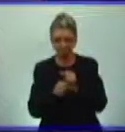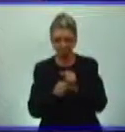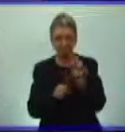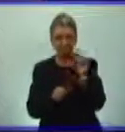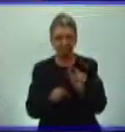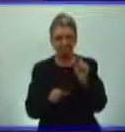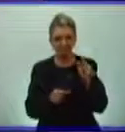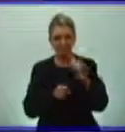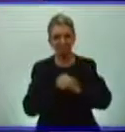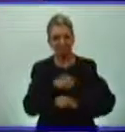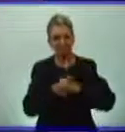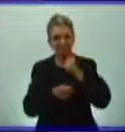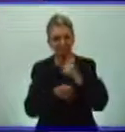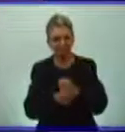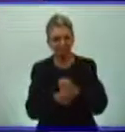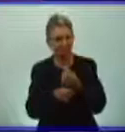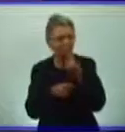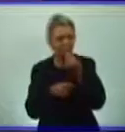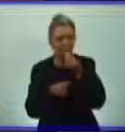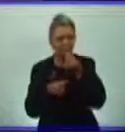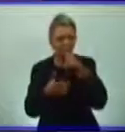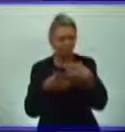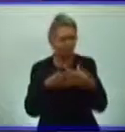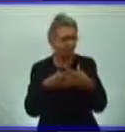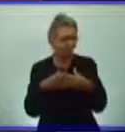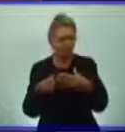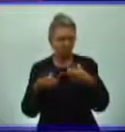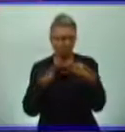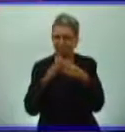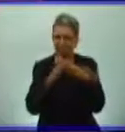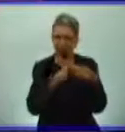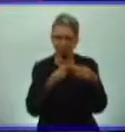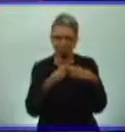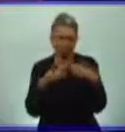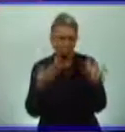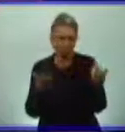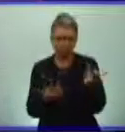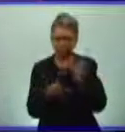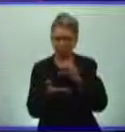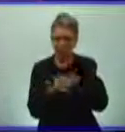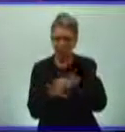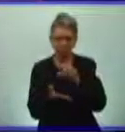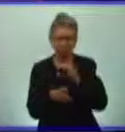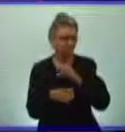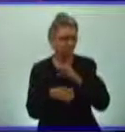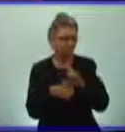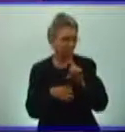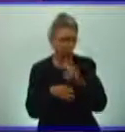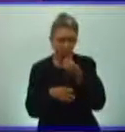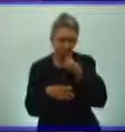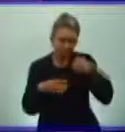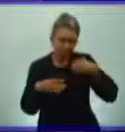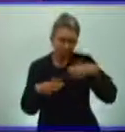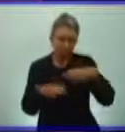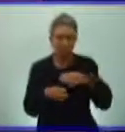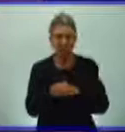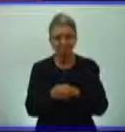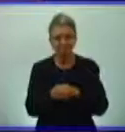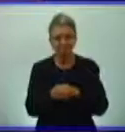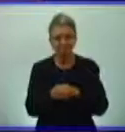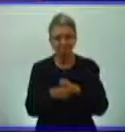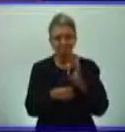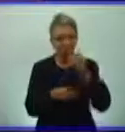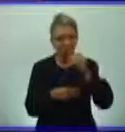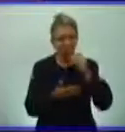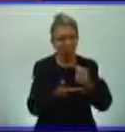somos útiles sin importar el lugar donde vivamos, sea en el campo o sea en la ciudad. Y sin la ayuda entre